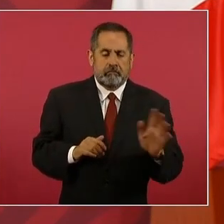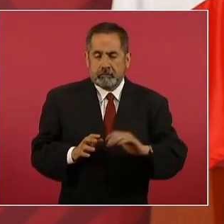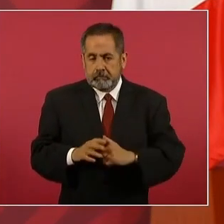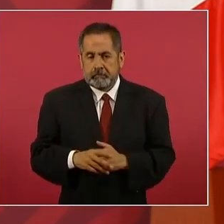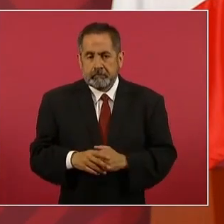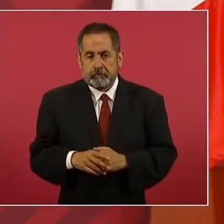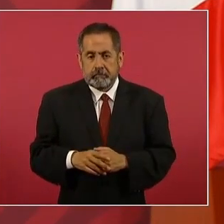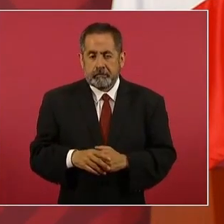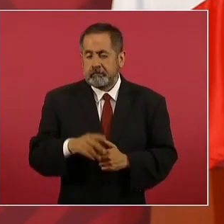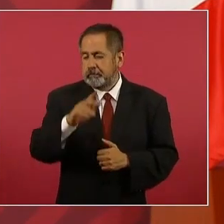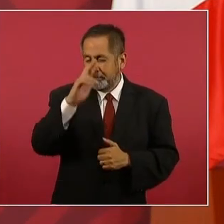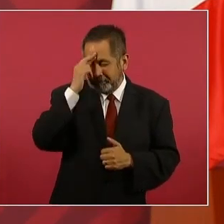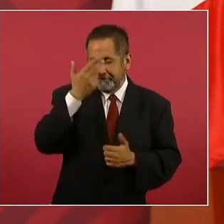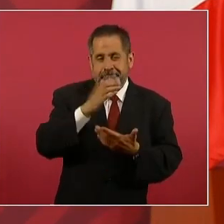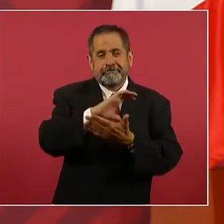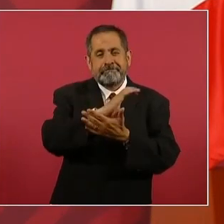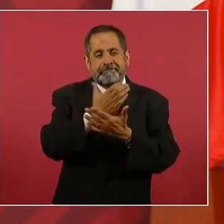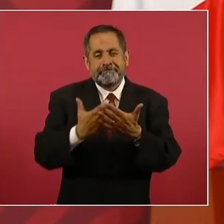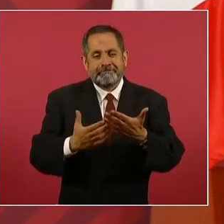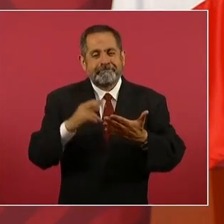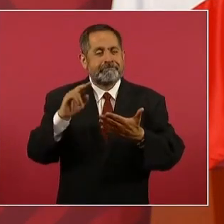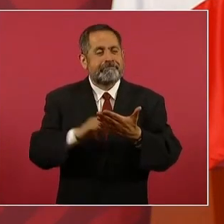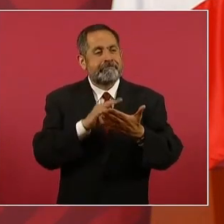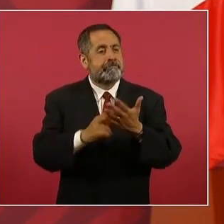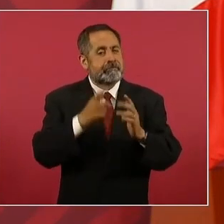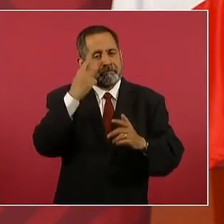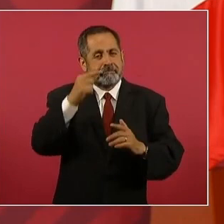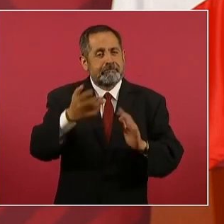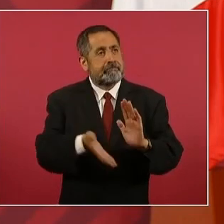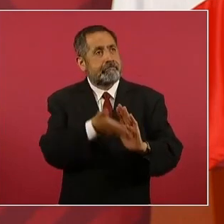Los contratos de obra,